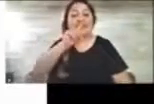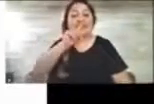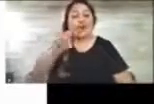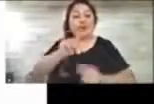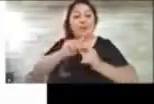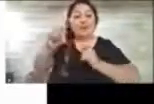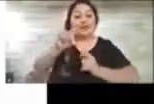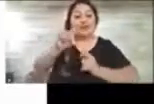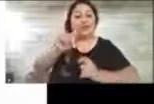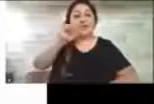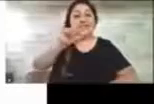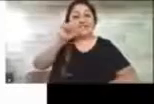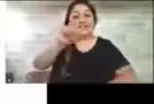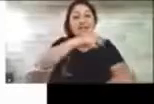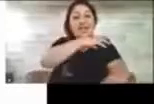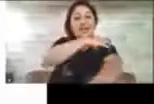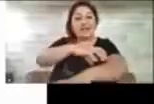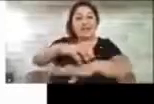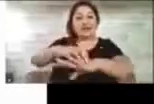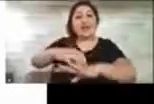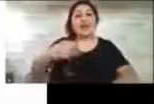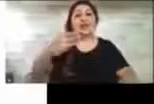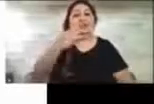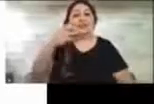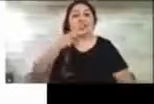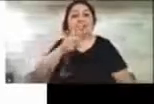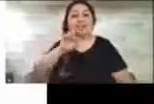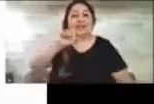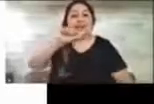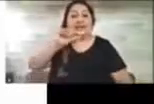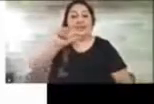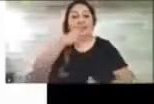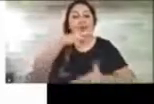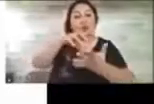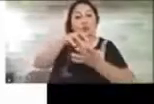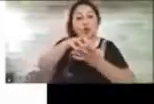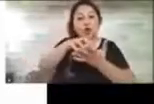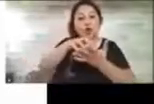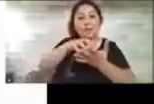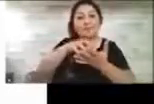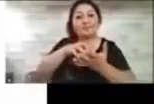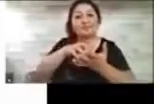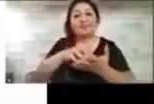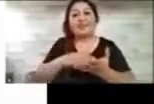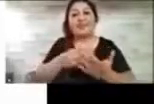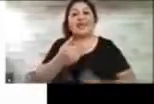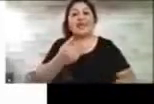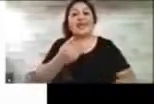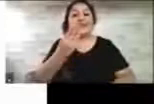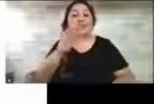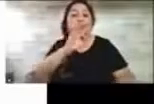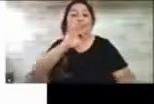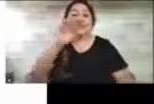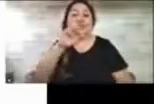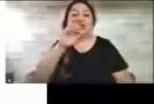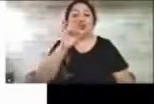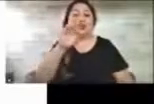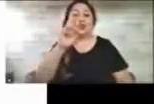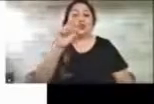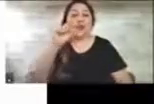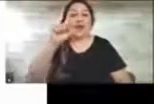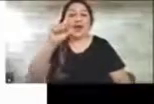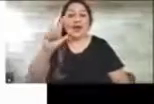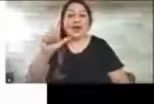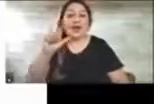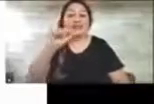346 comunas, dentro de ellas el 63% es rural y el 37% urbana. ¿Y por qué pongo esta imagen y estas cifras?